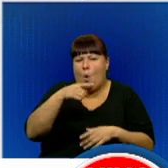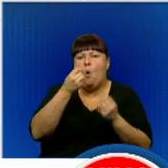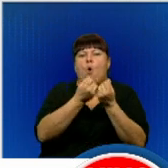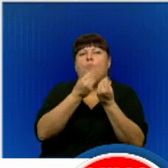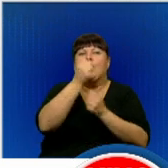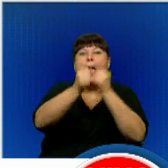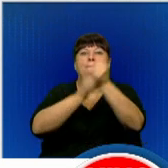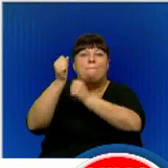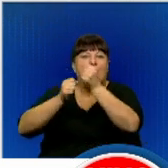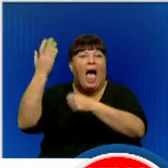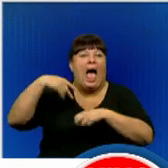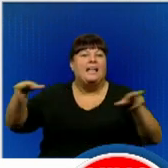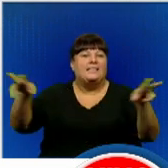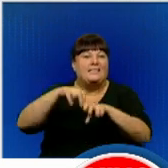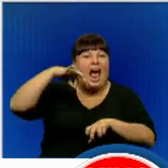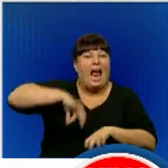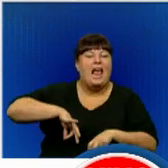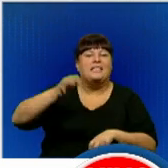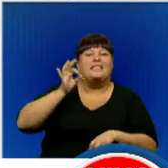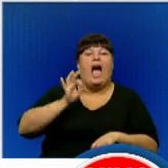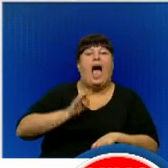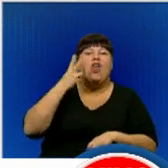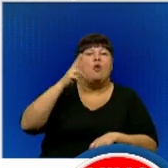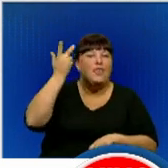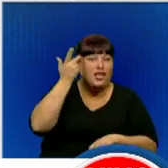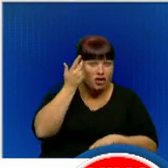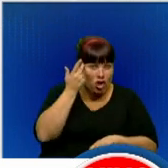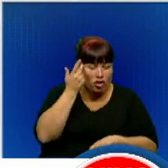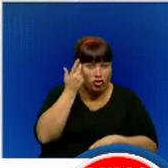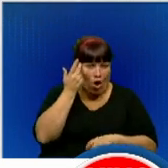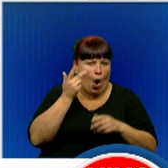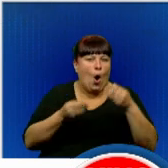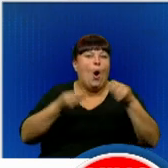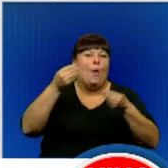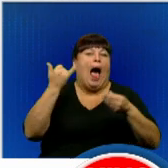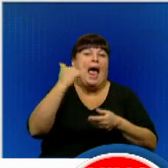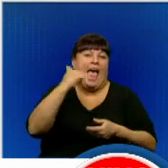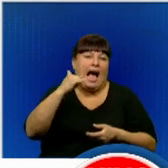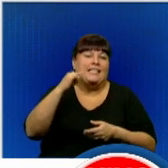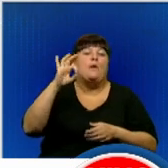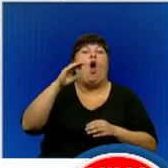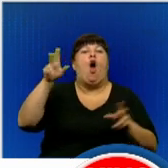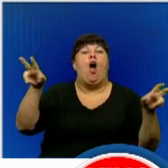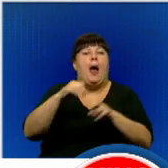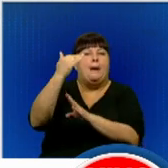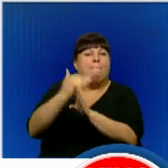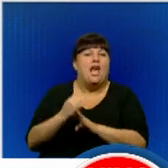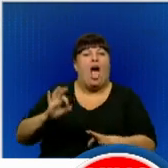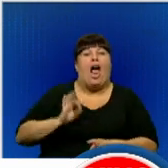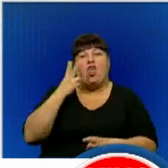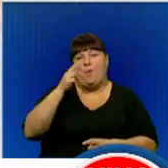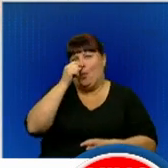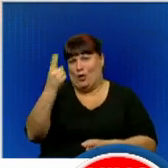empresas que tenían ganancias en el año 2018 tengan balances negativos o menores ganancias en el 2021